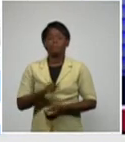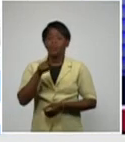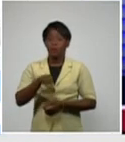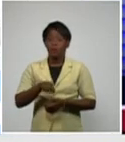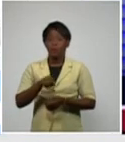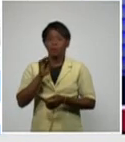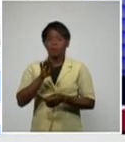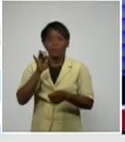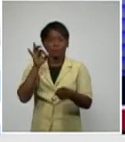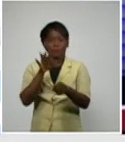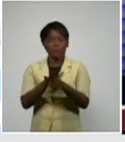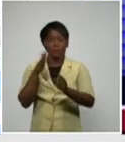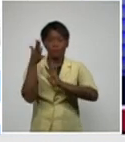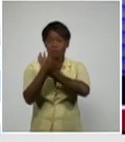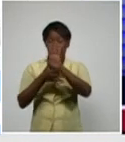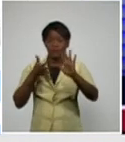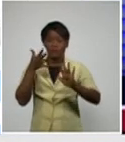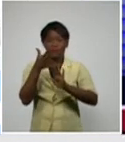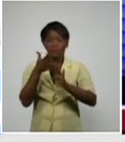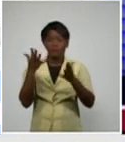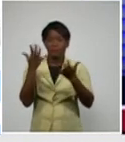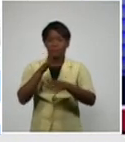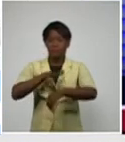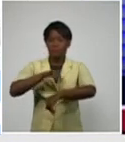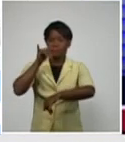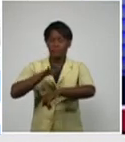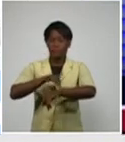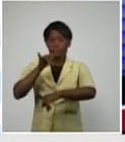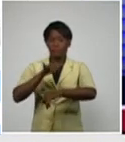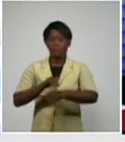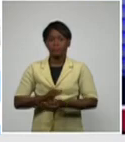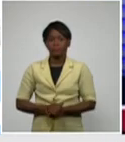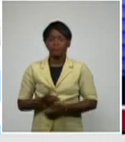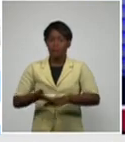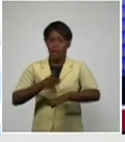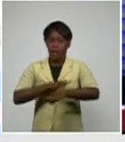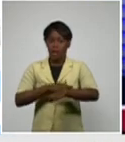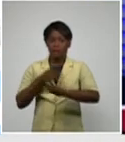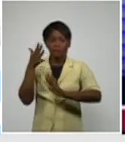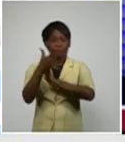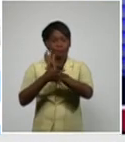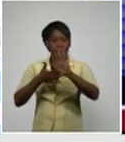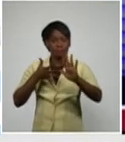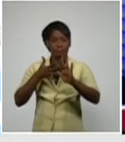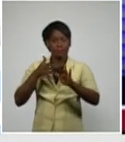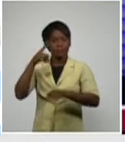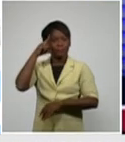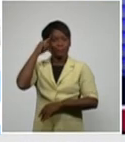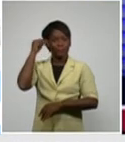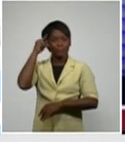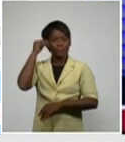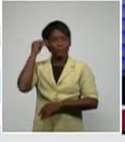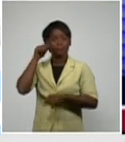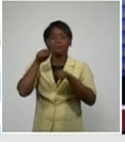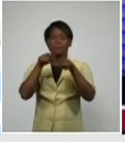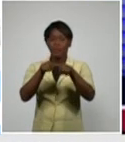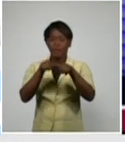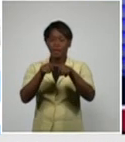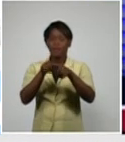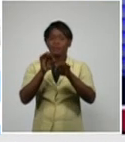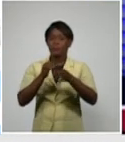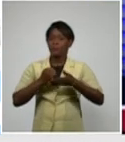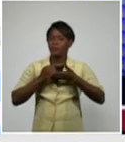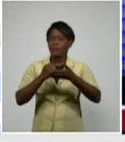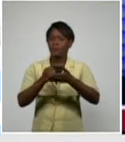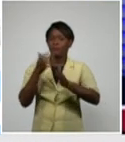la intérprete de lengua de señas Mercedes González. Antes estuvo Marileimi Repilado, siempre llevando estos mensajes a la comunidad sorda